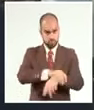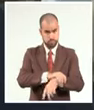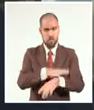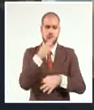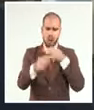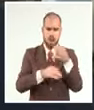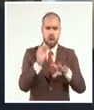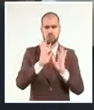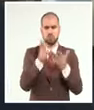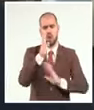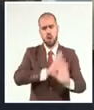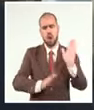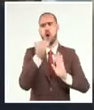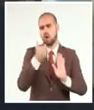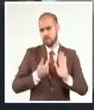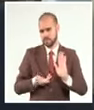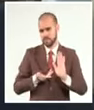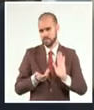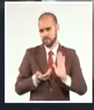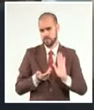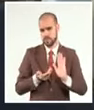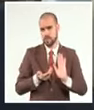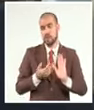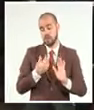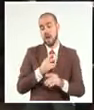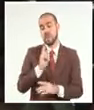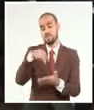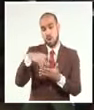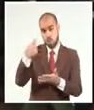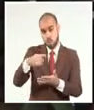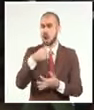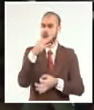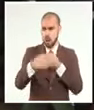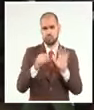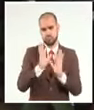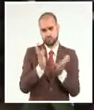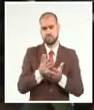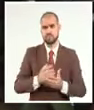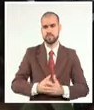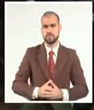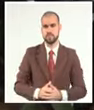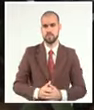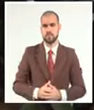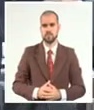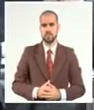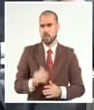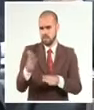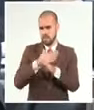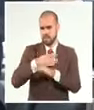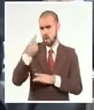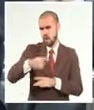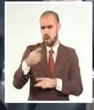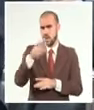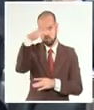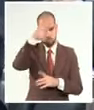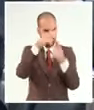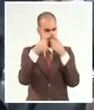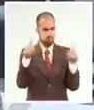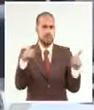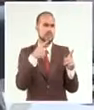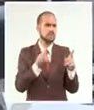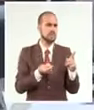la tesis de defensa a seguir y hacemos nuestro papel en el juicio. En estas vistas y en cualquier otra realizada en el país,